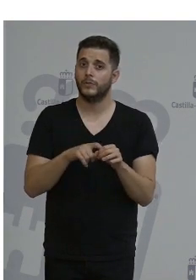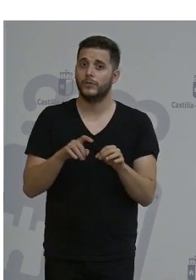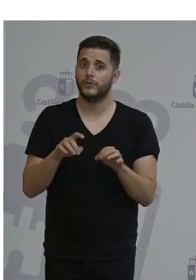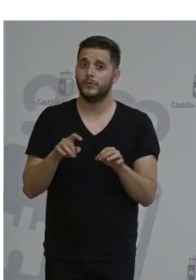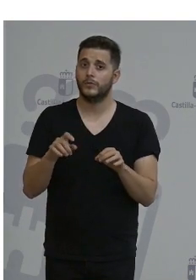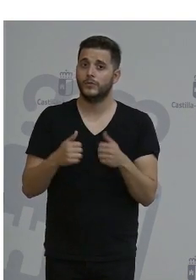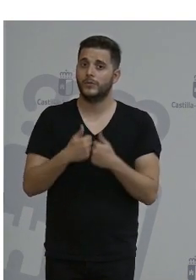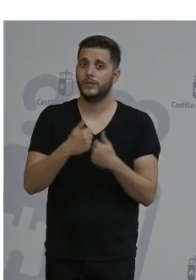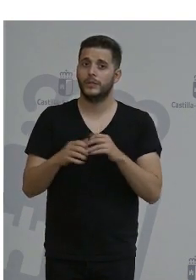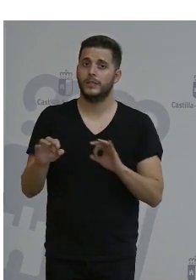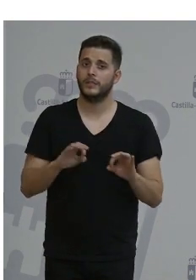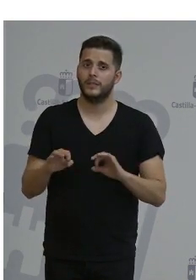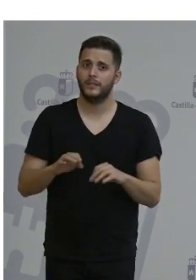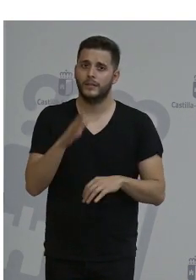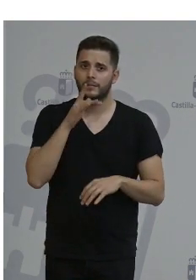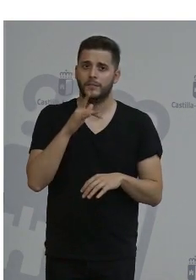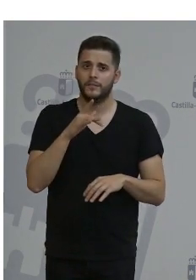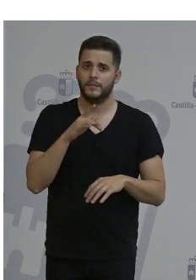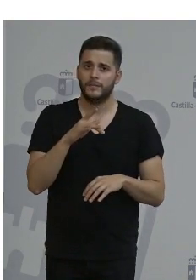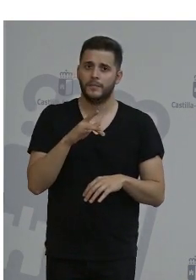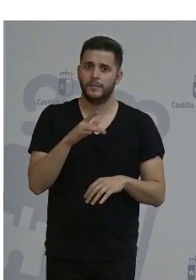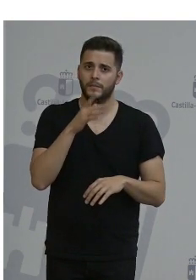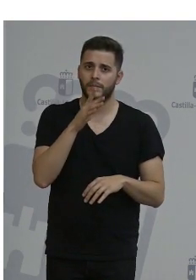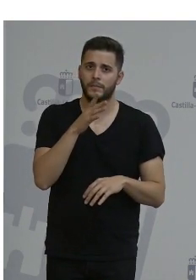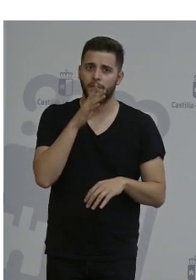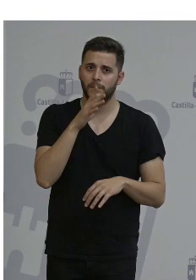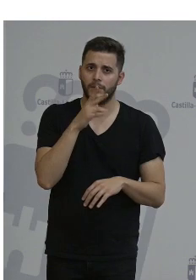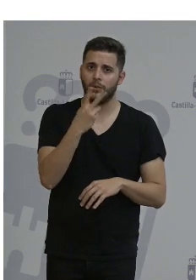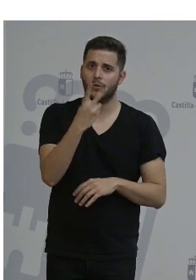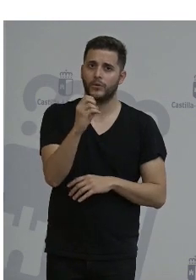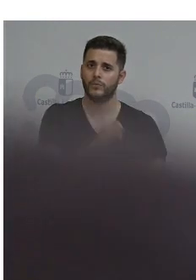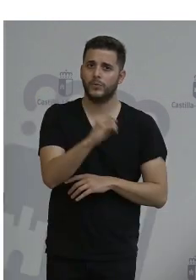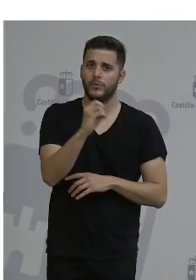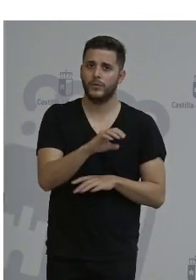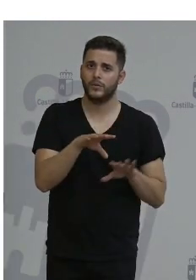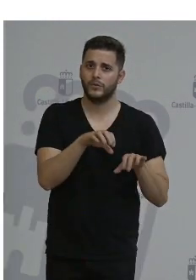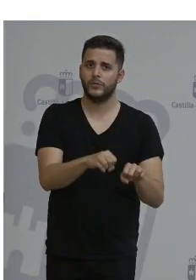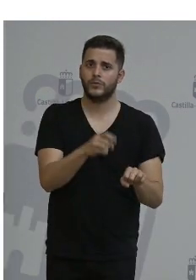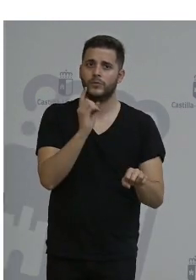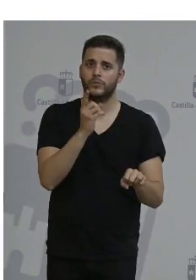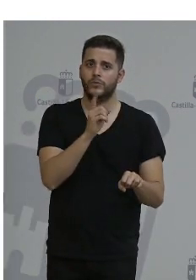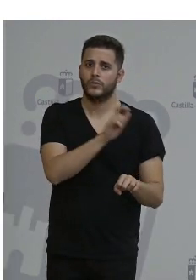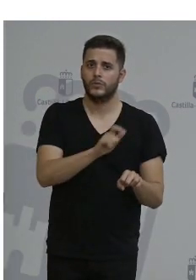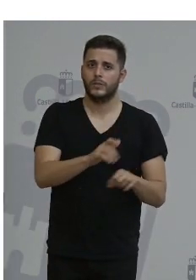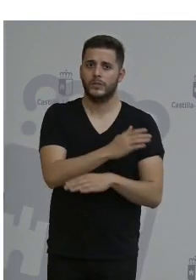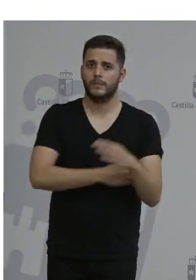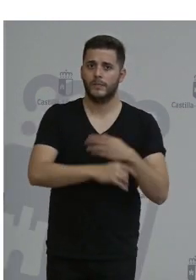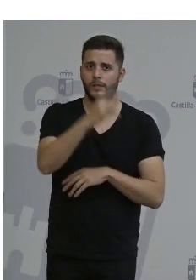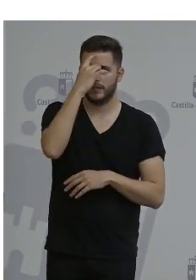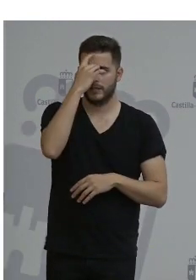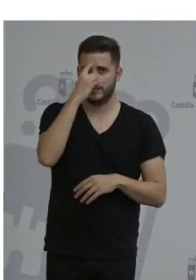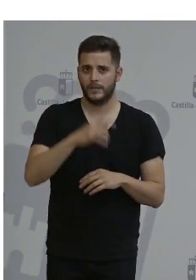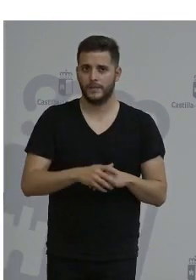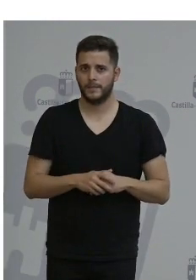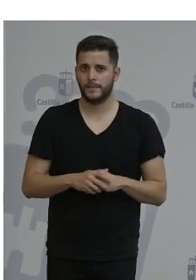¿Por qué las oposiciones de ordenanza no hay un 2% reservado para personas con discapacidad intelectual?